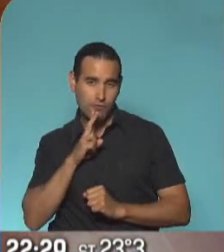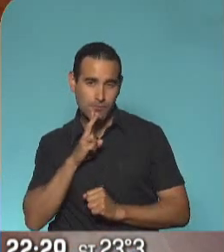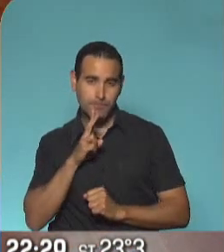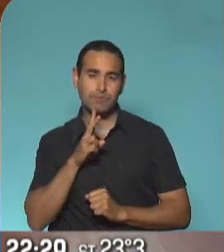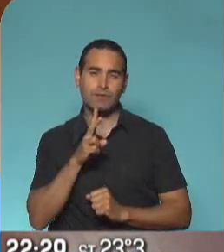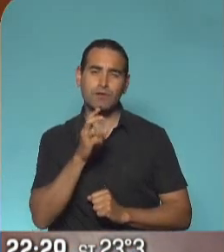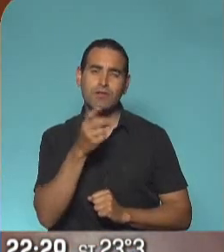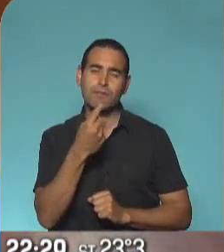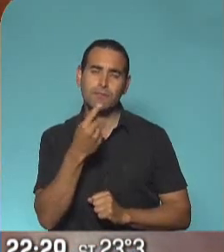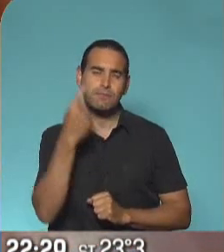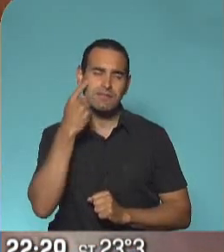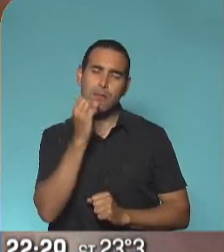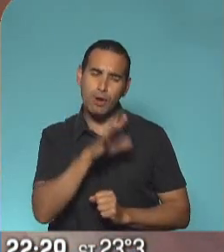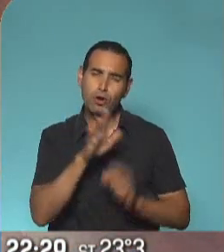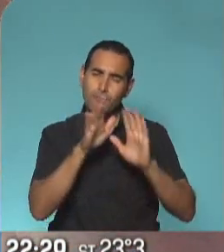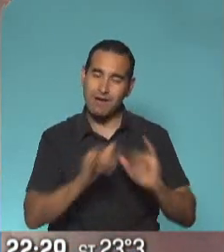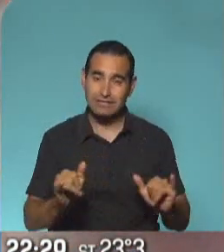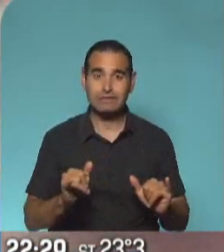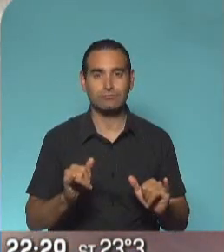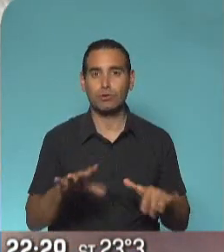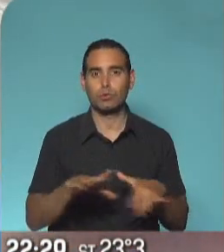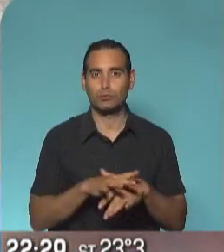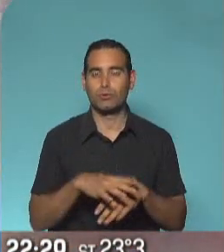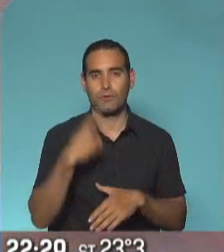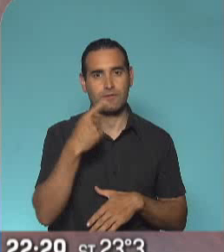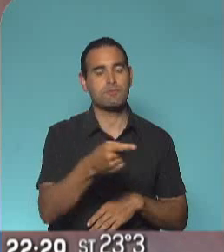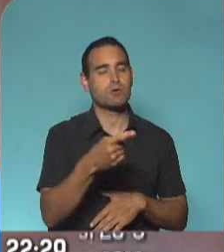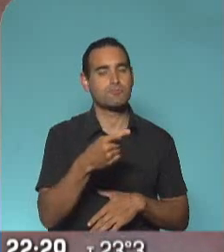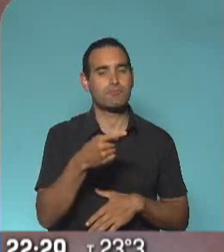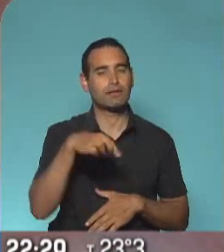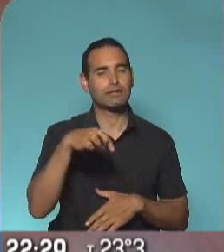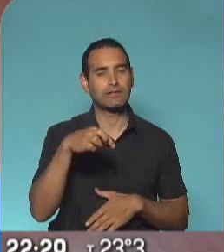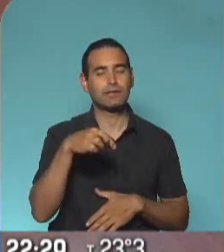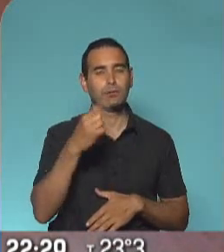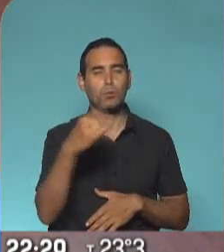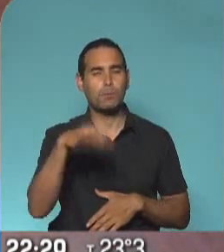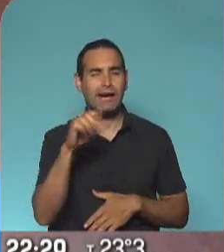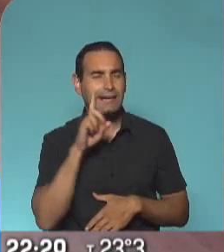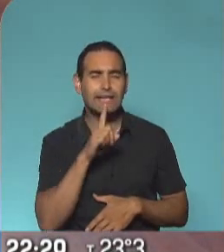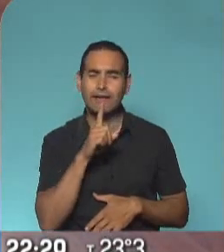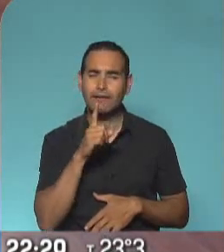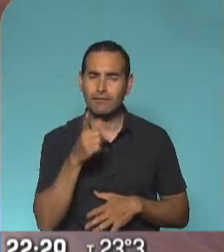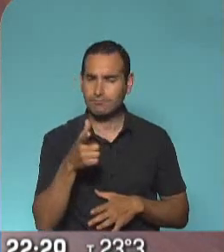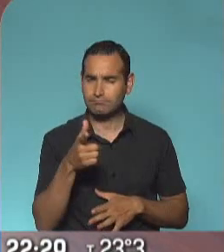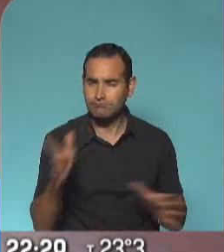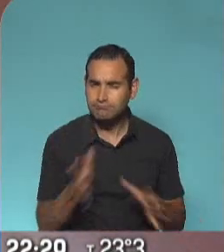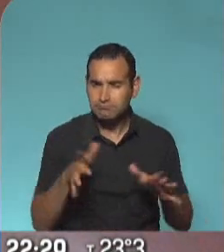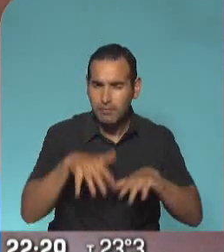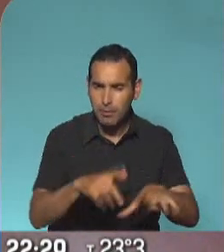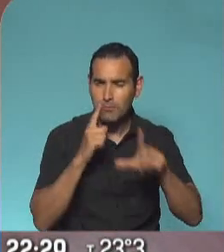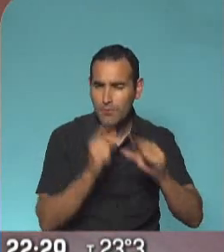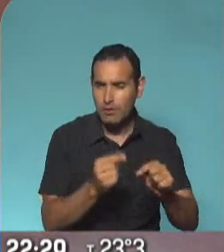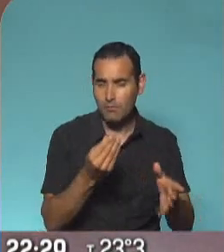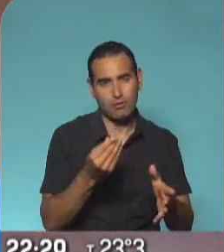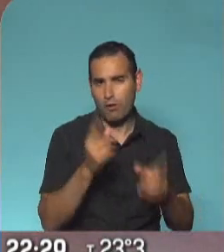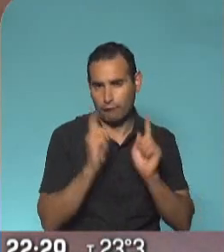orden interno, y ahí es donde apareció a la luz los verdaderos intereses, porque con la gente movilizada, Marco Pumari no la volvió para